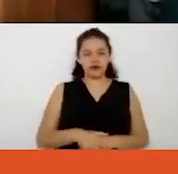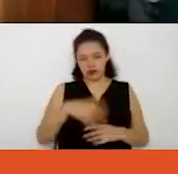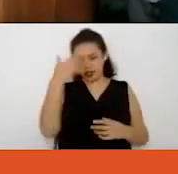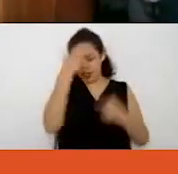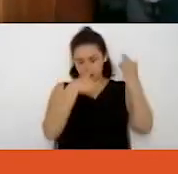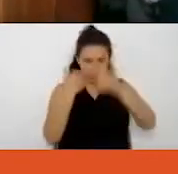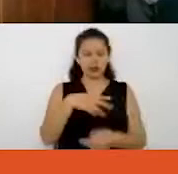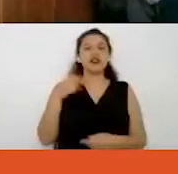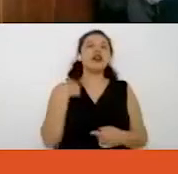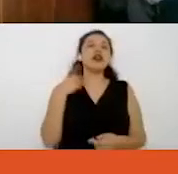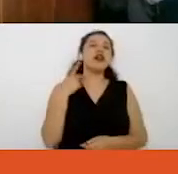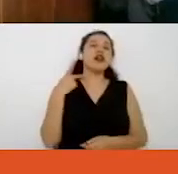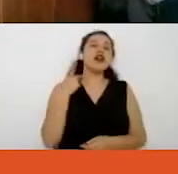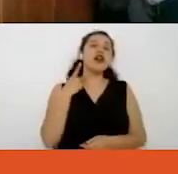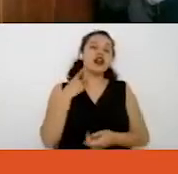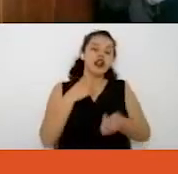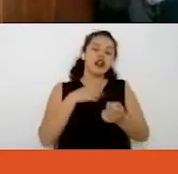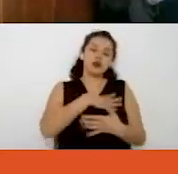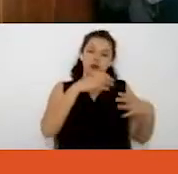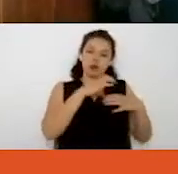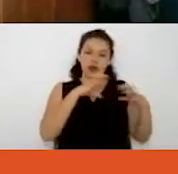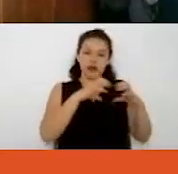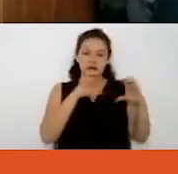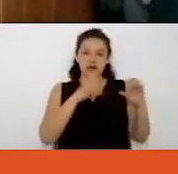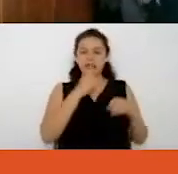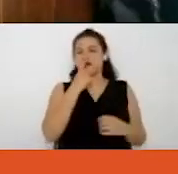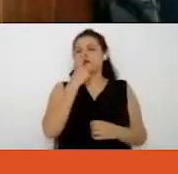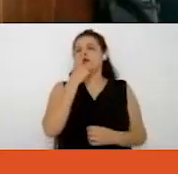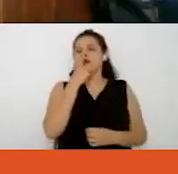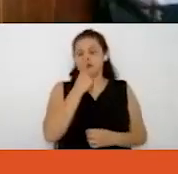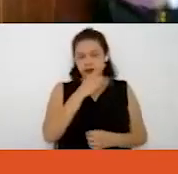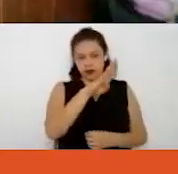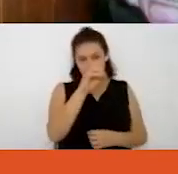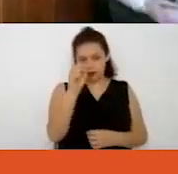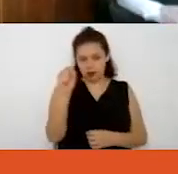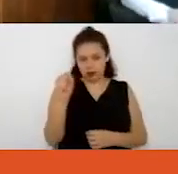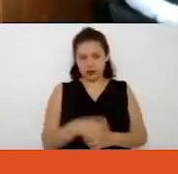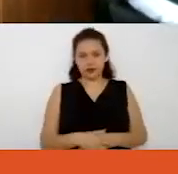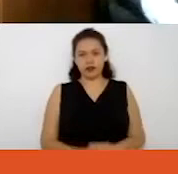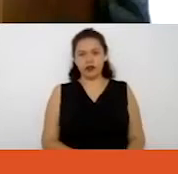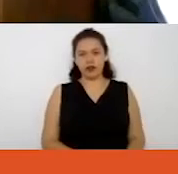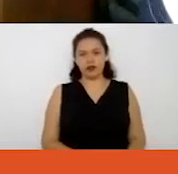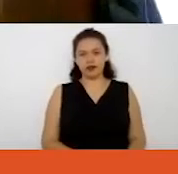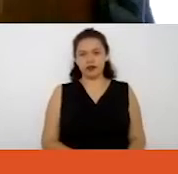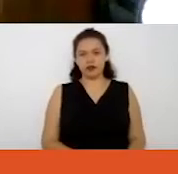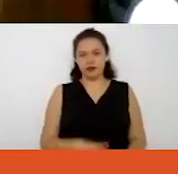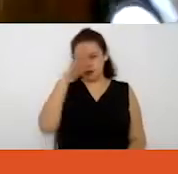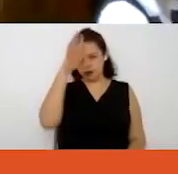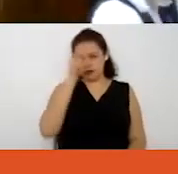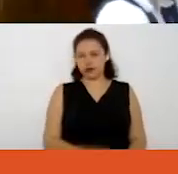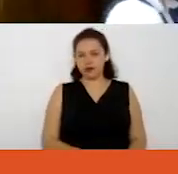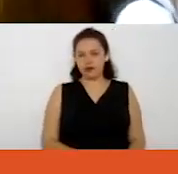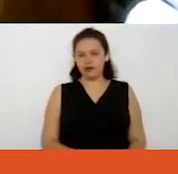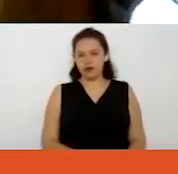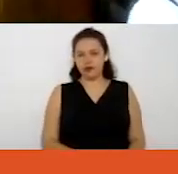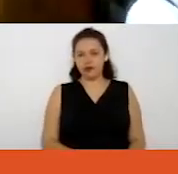pulso cardíaco y la respiración que comentan aplicando la mnemotecnia voz. ¿De acuerdo? Sí.